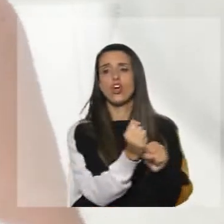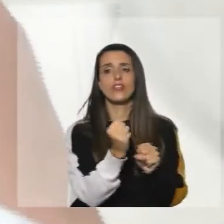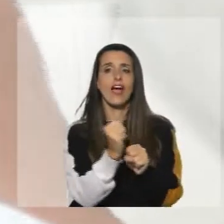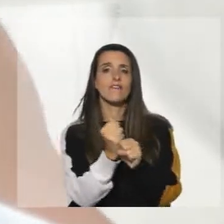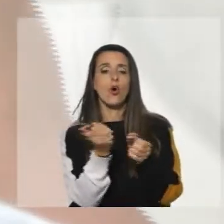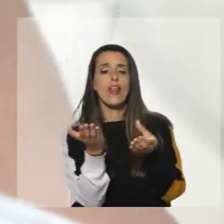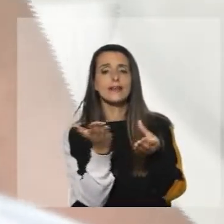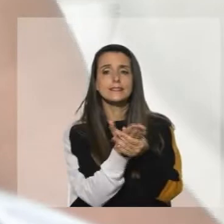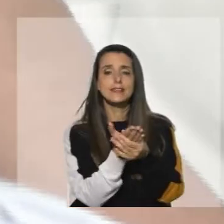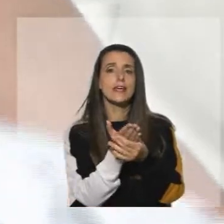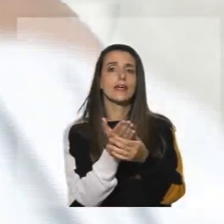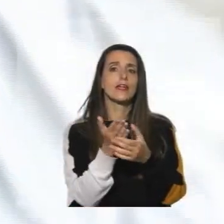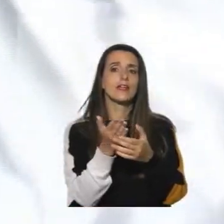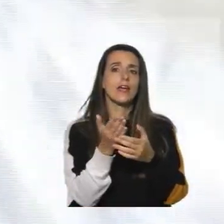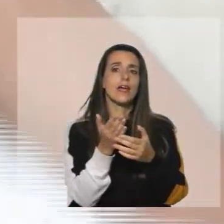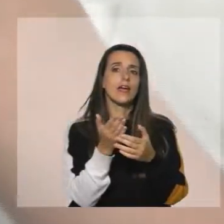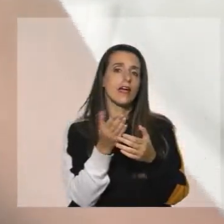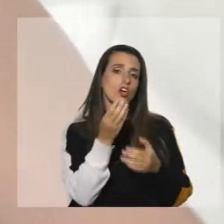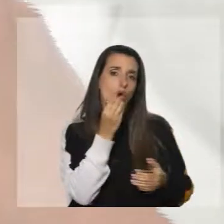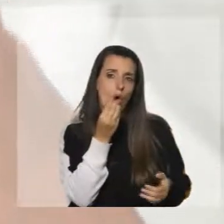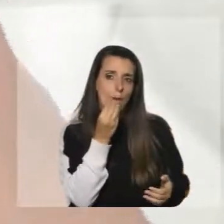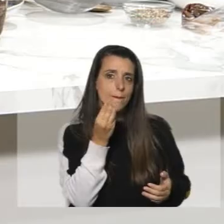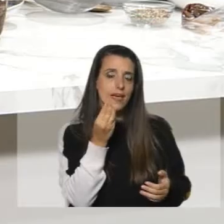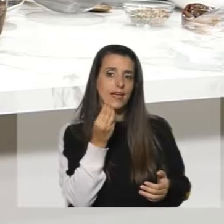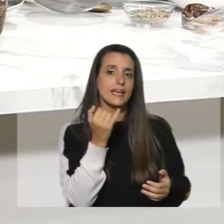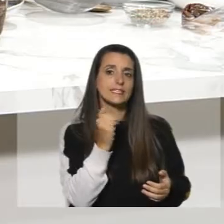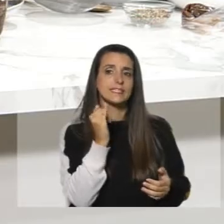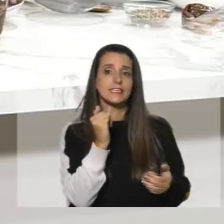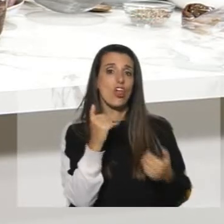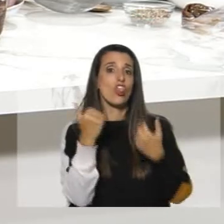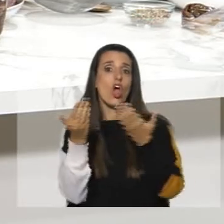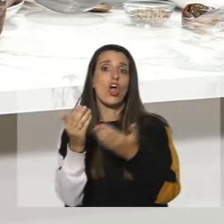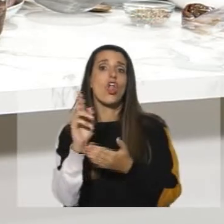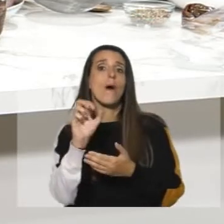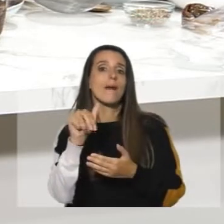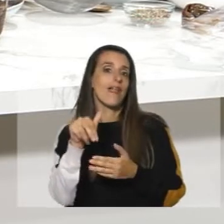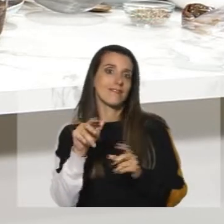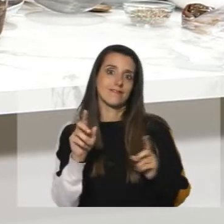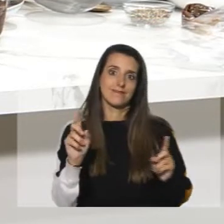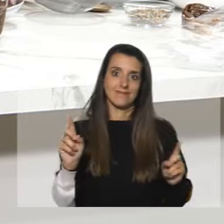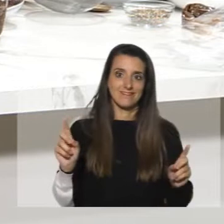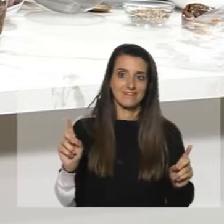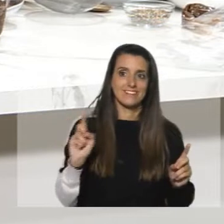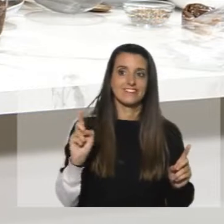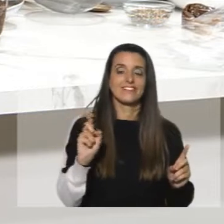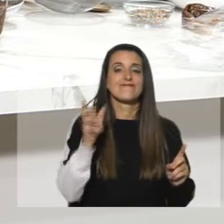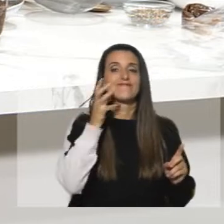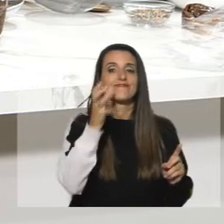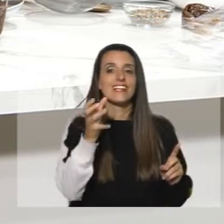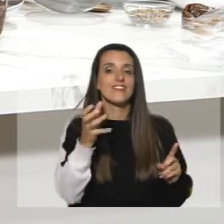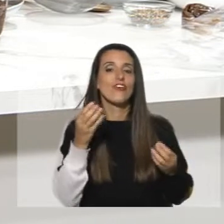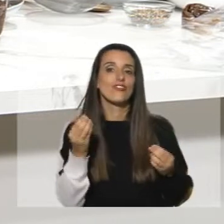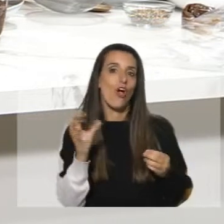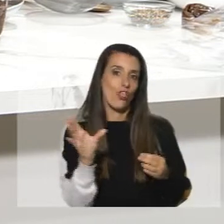otro... Bueno, el de que come no, lo hacemos todo. Le llego a dar esto a Román. No, claro, Román sí, Rodríguez, sí. Es como no. un peligro de que llegue toda la